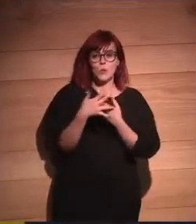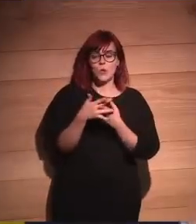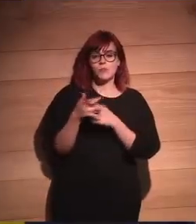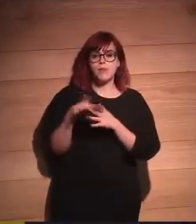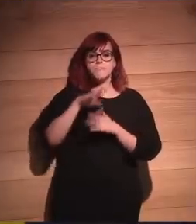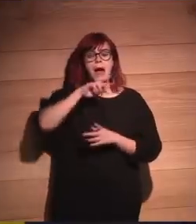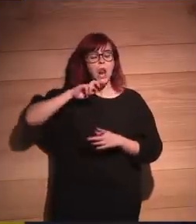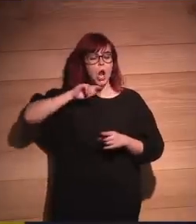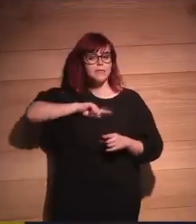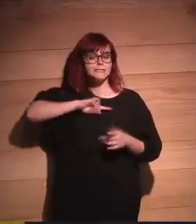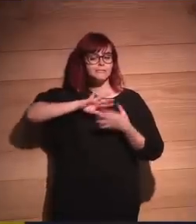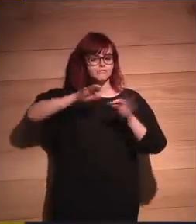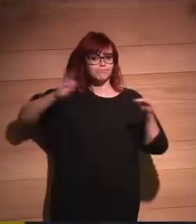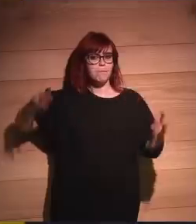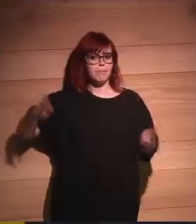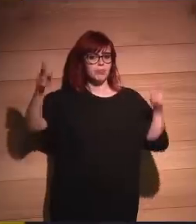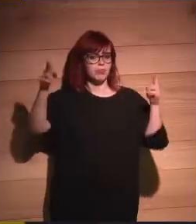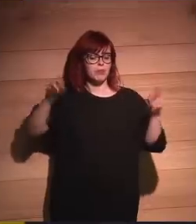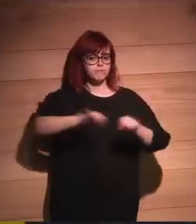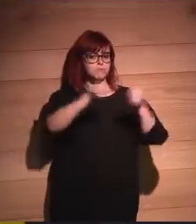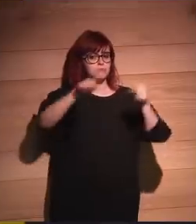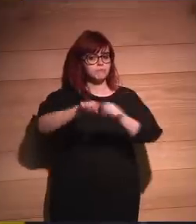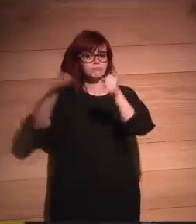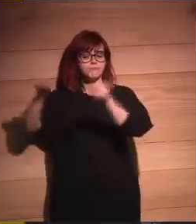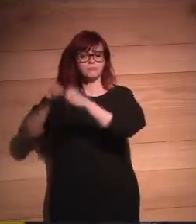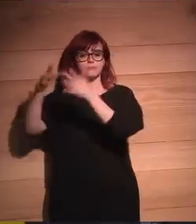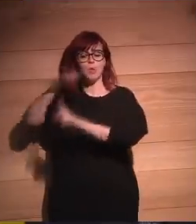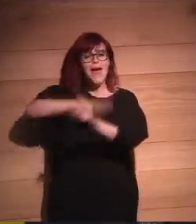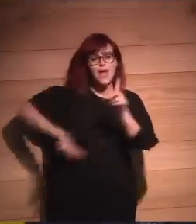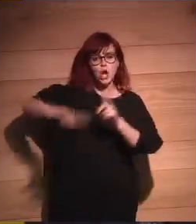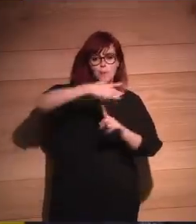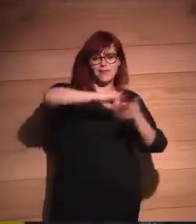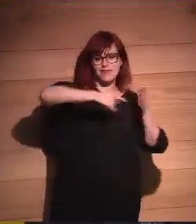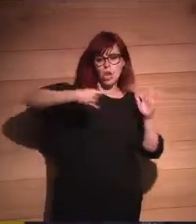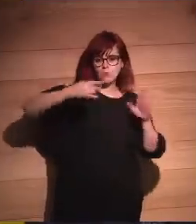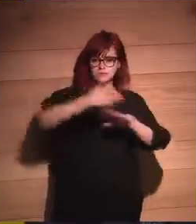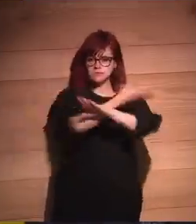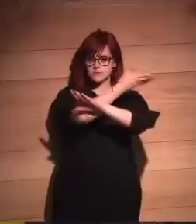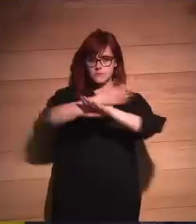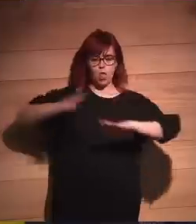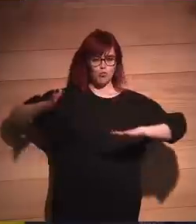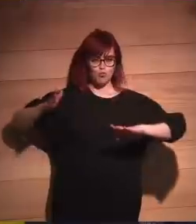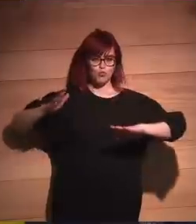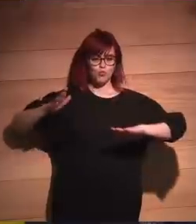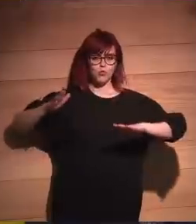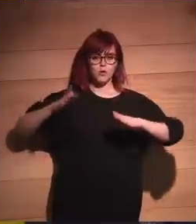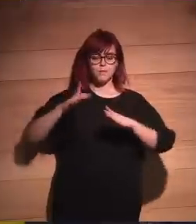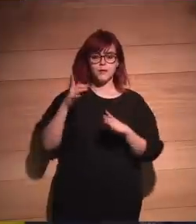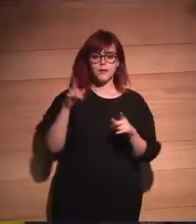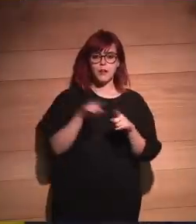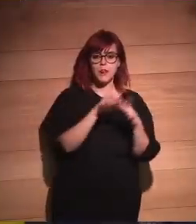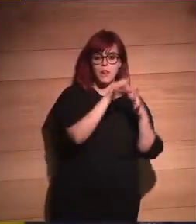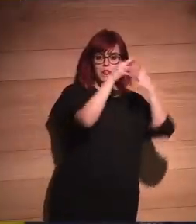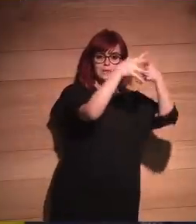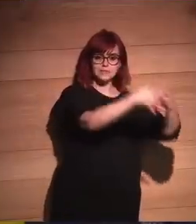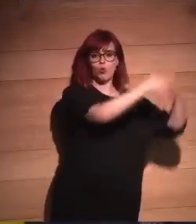cadenas de valores, y se genere 2 ecosistemas tecnológicos separados, capitaneados por